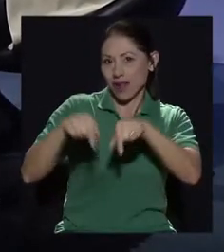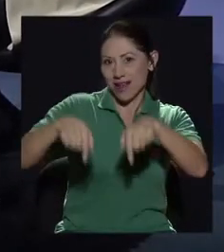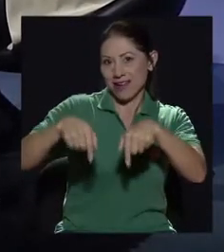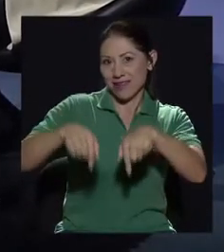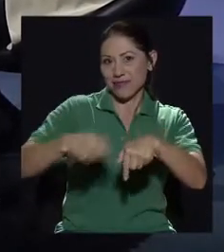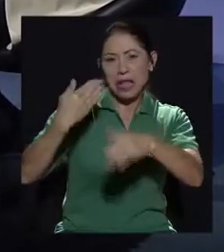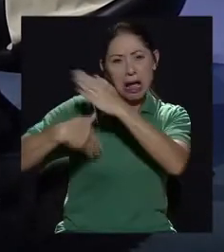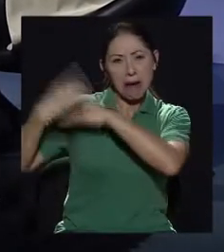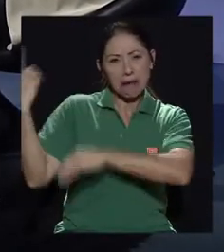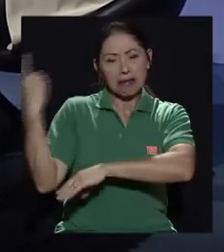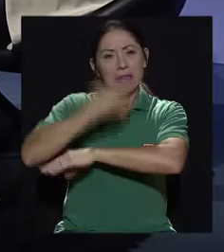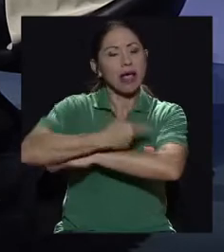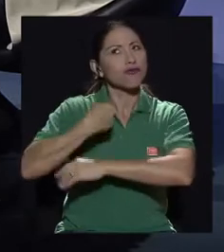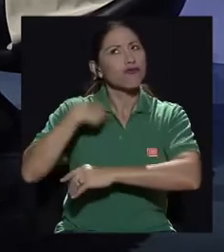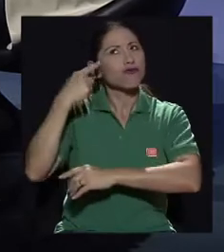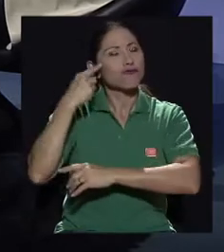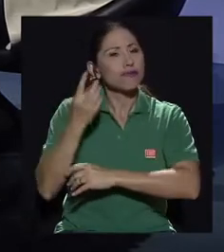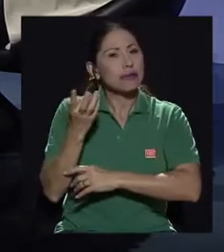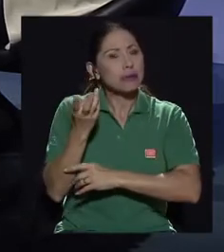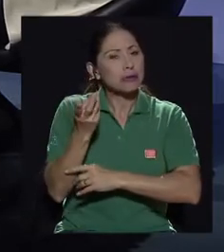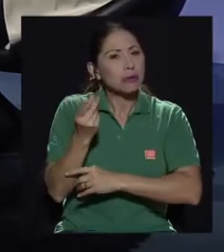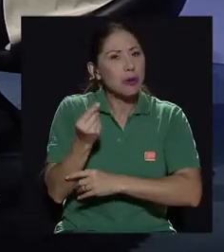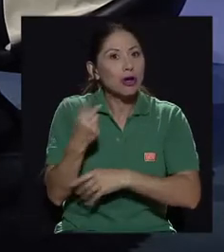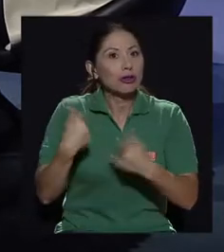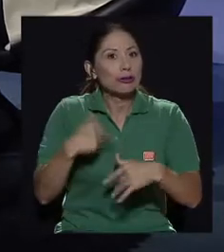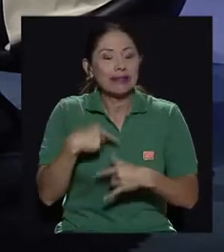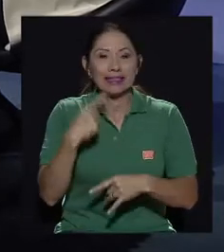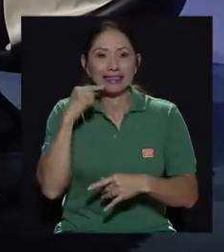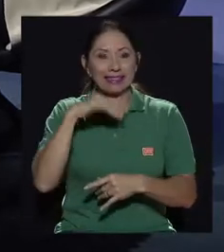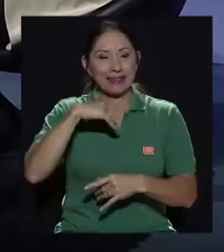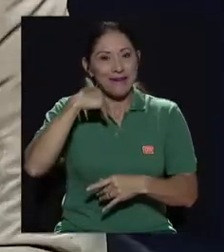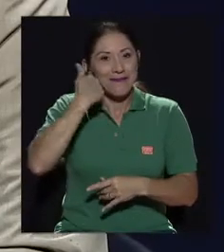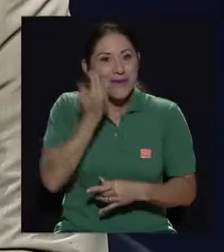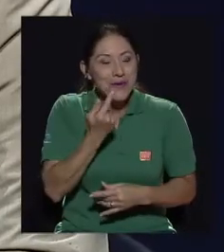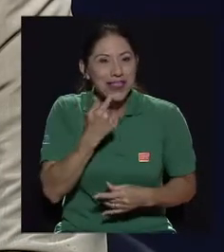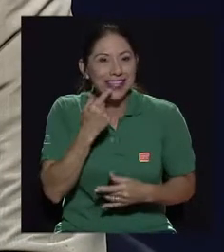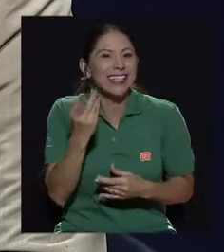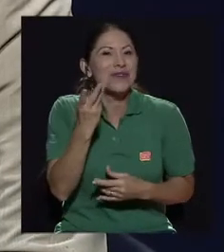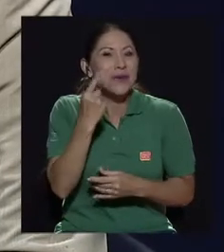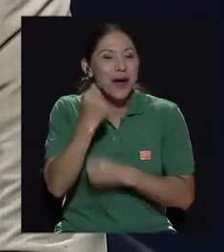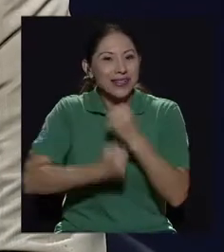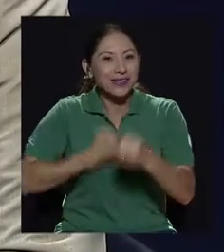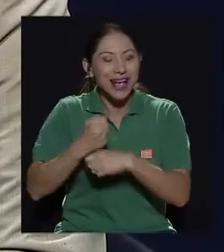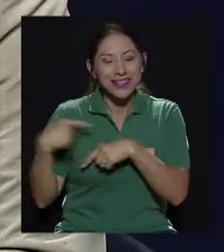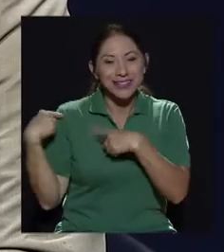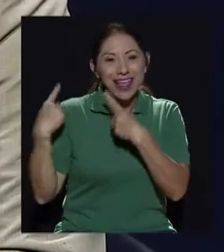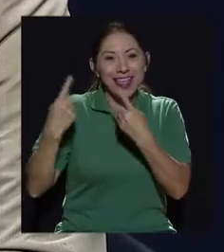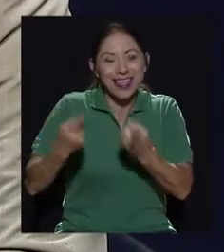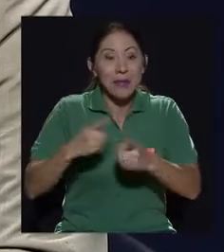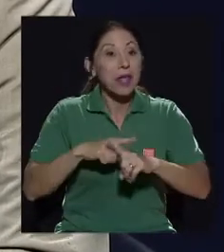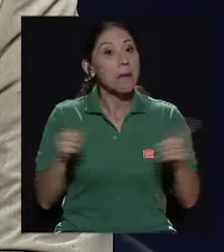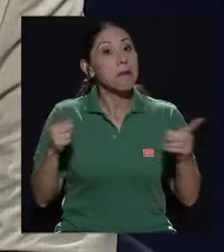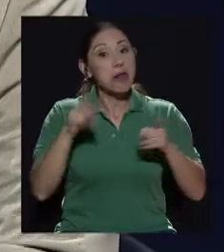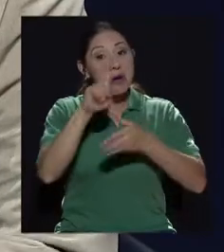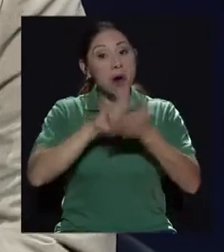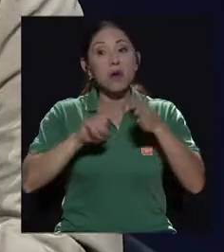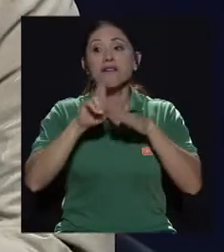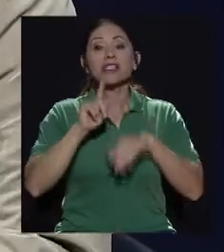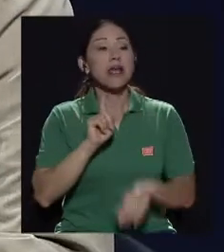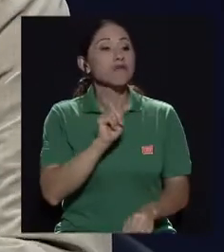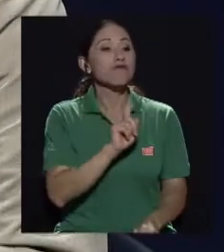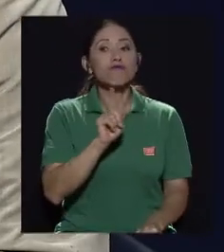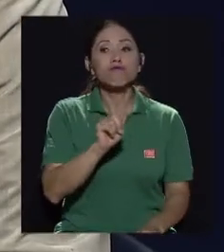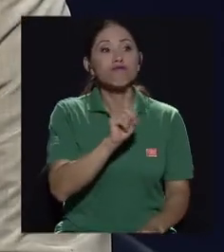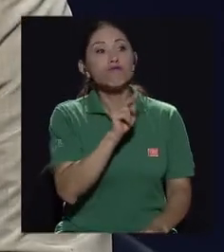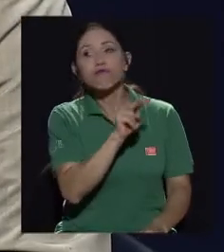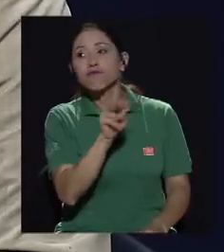de este campus el otro día estaba haciendo números y la verdad está que da pena decir la cantidad de años pasar pero caminando por